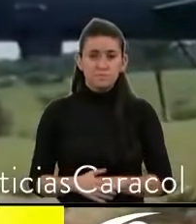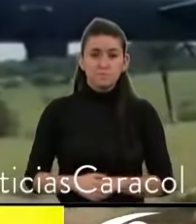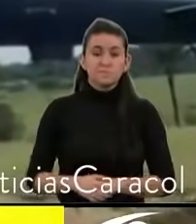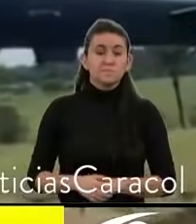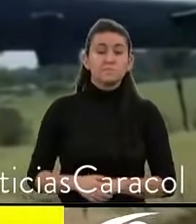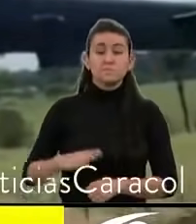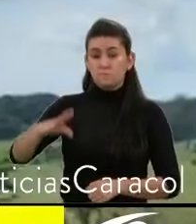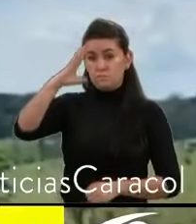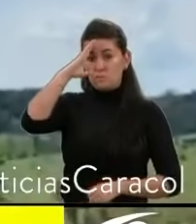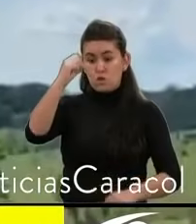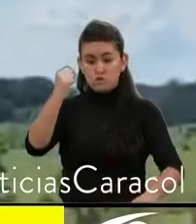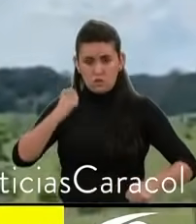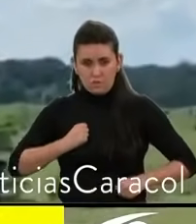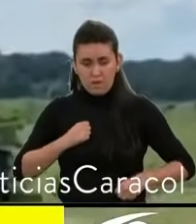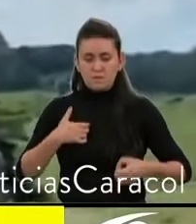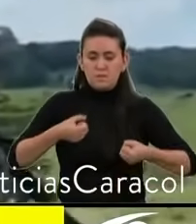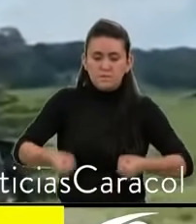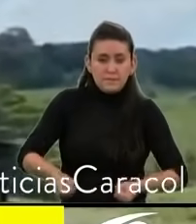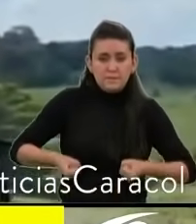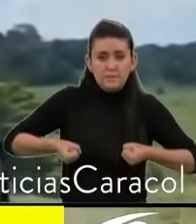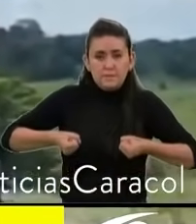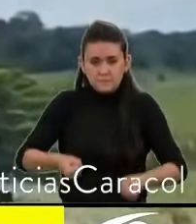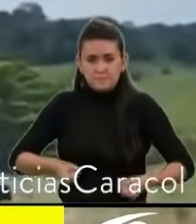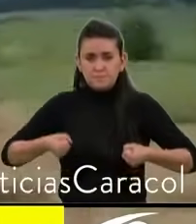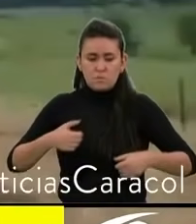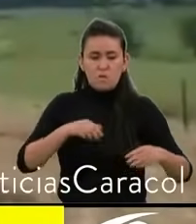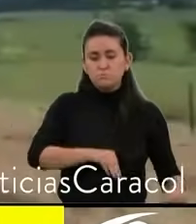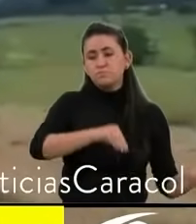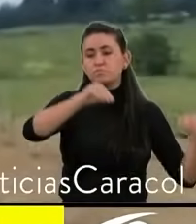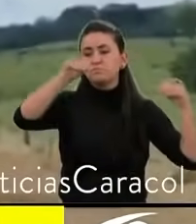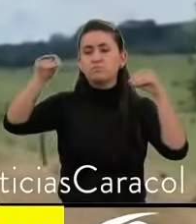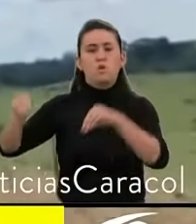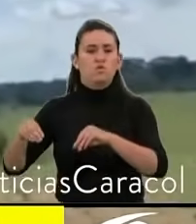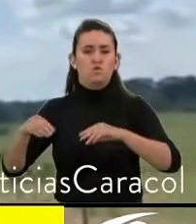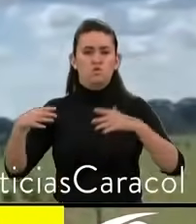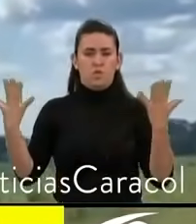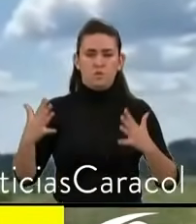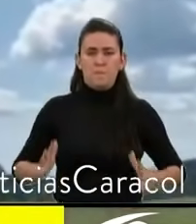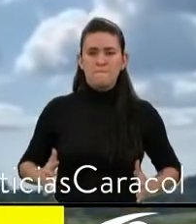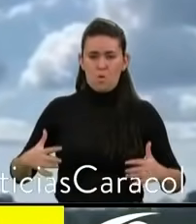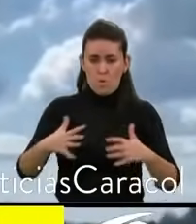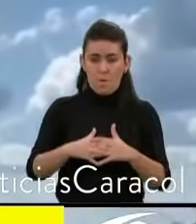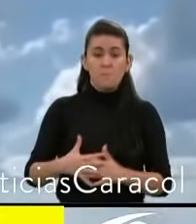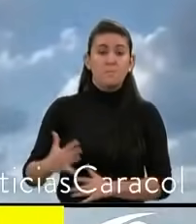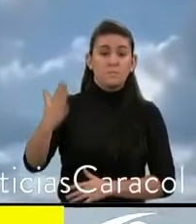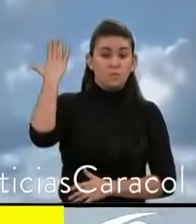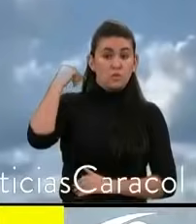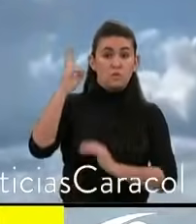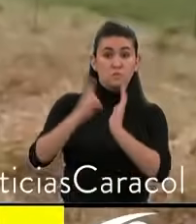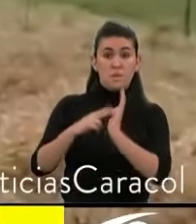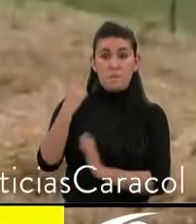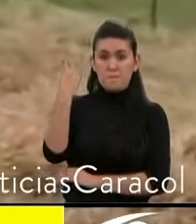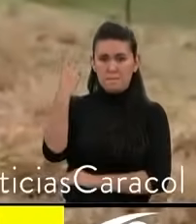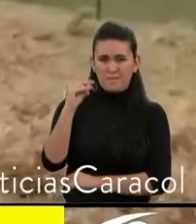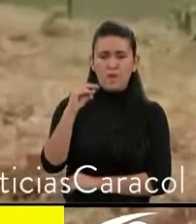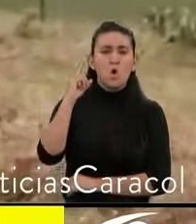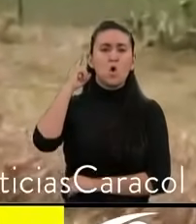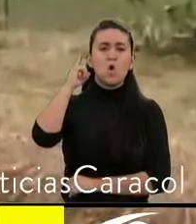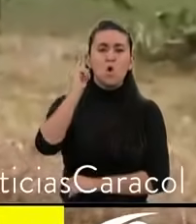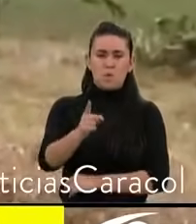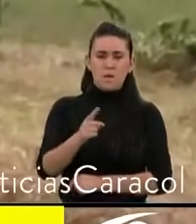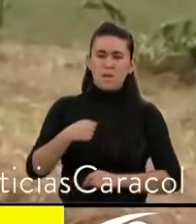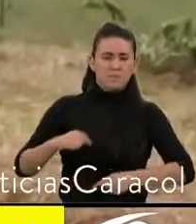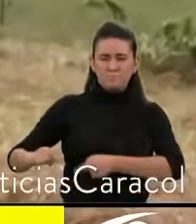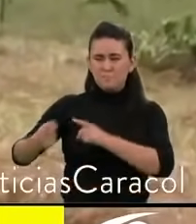Ayudado por soldados y su caminador, se desplazó Germán Arenas a Yurilla en el Putumayo, pasado 25 de octubre de 2020, tras una incursión armada en